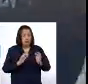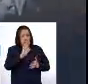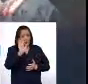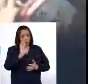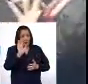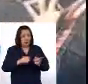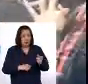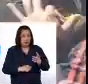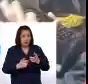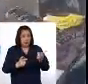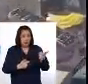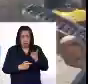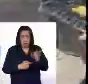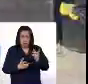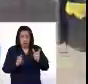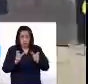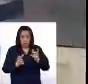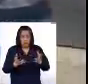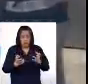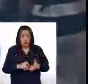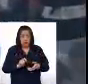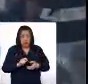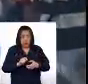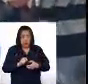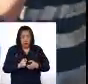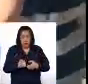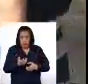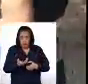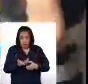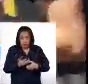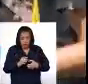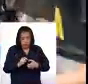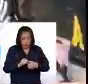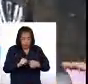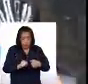Pretendían dejar dos artefactos explosivos.